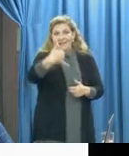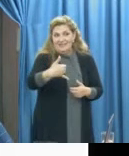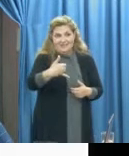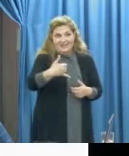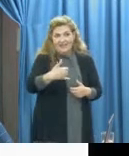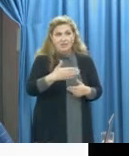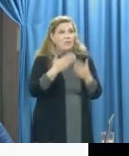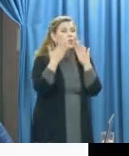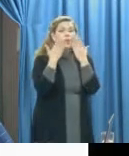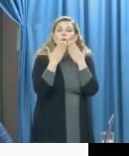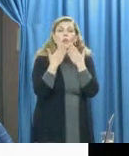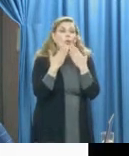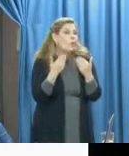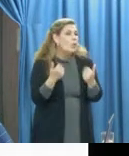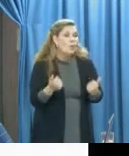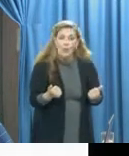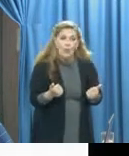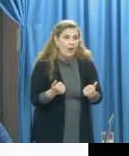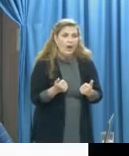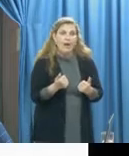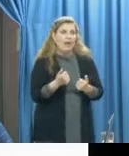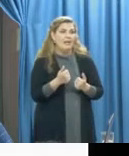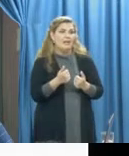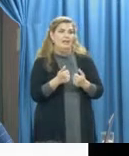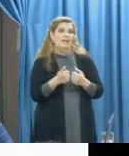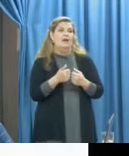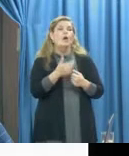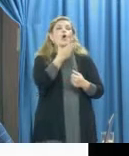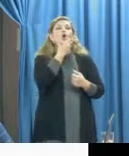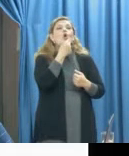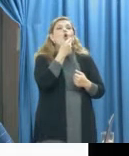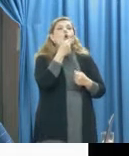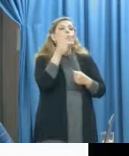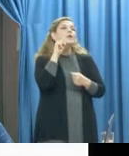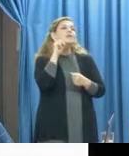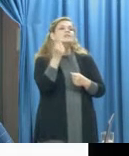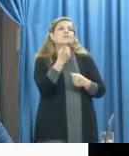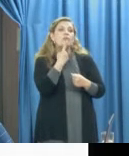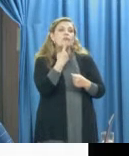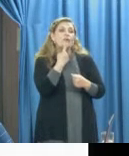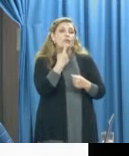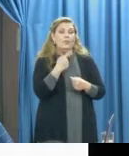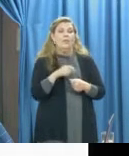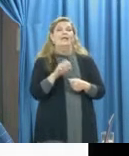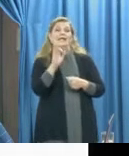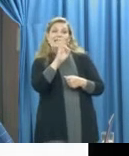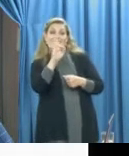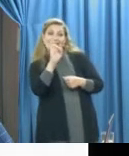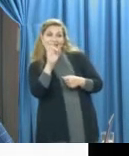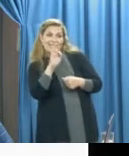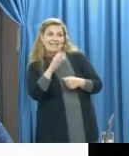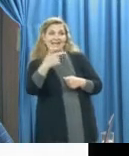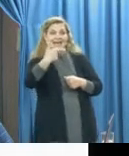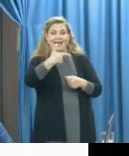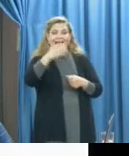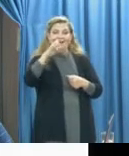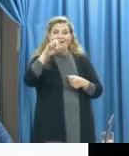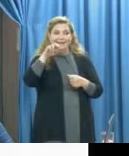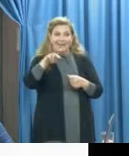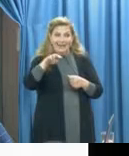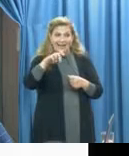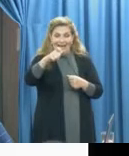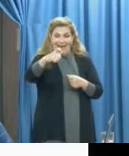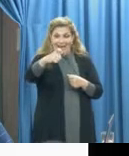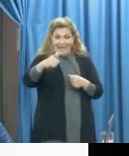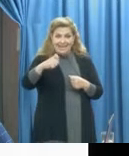varones afectados. Si el gen en el cromosoma X de la madre